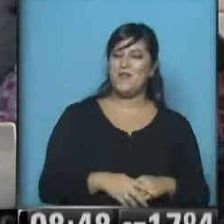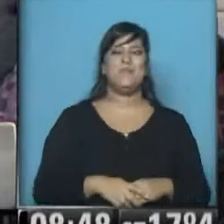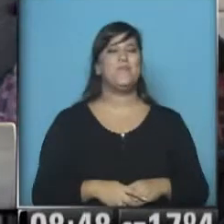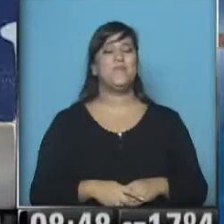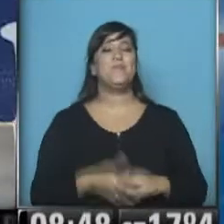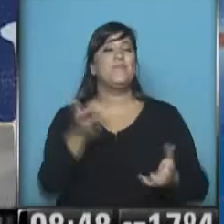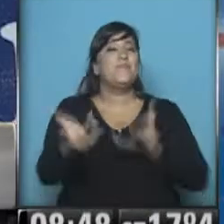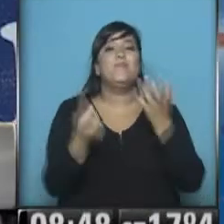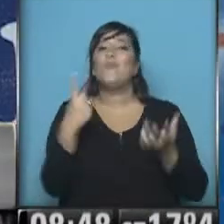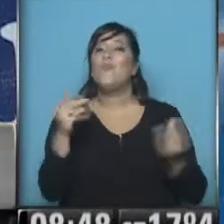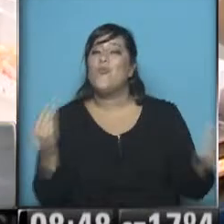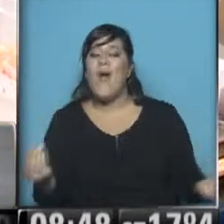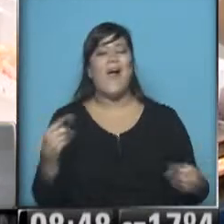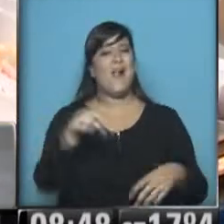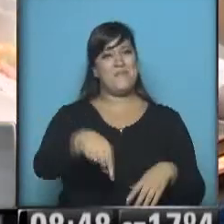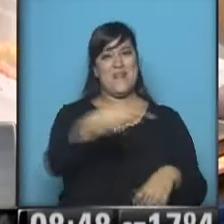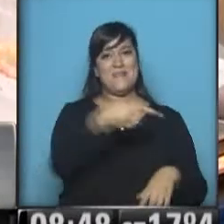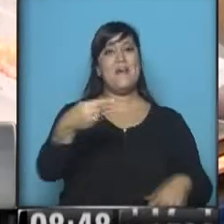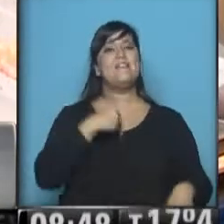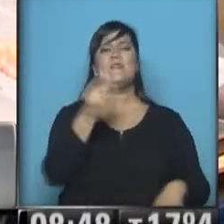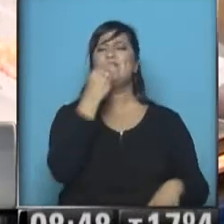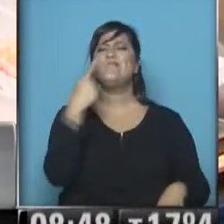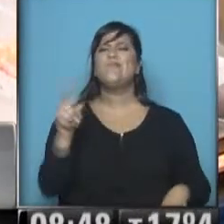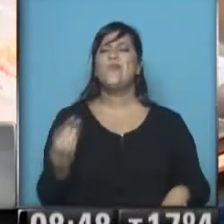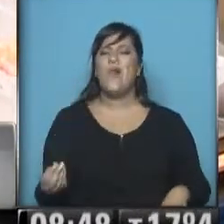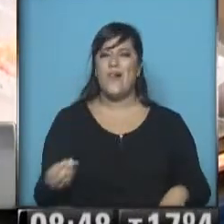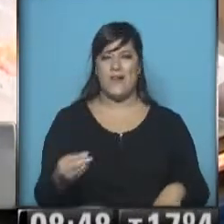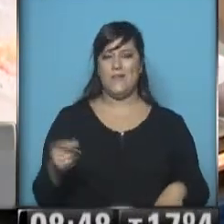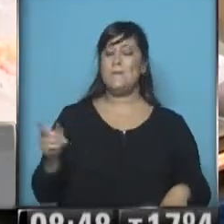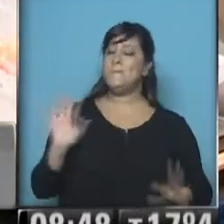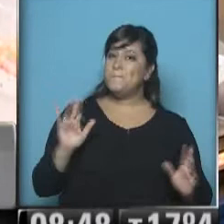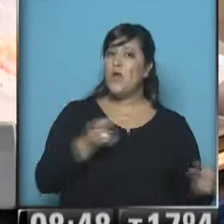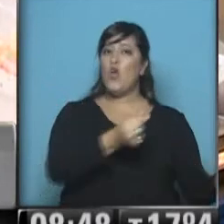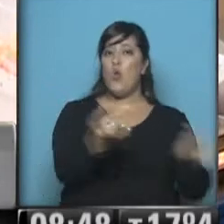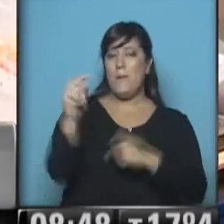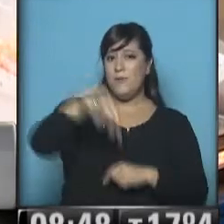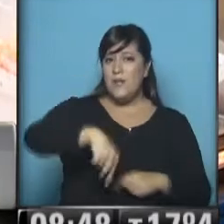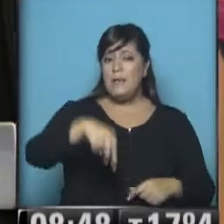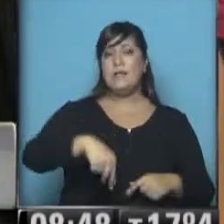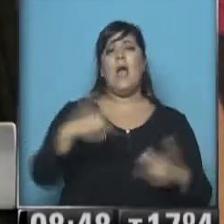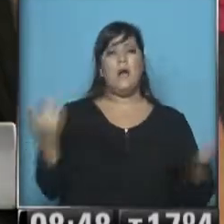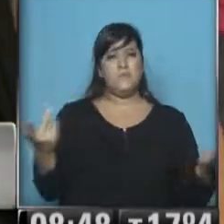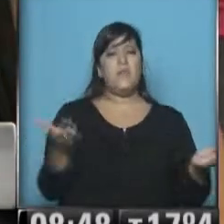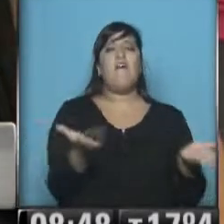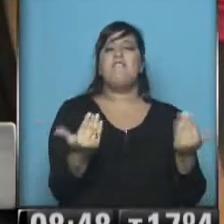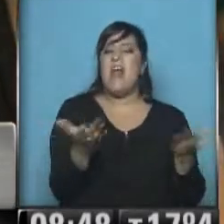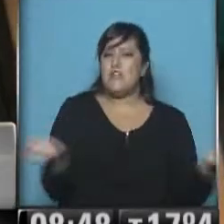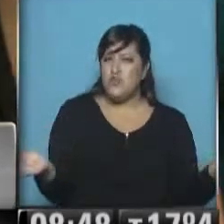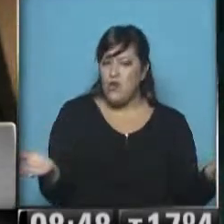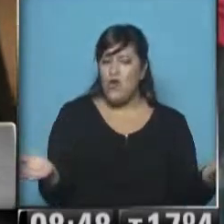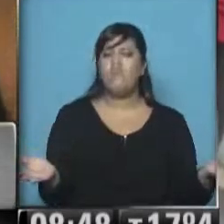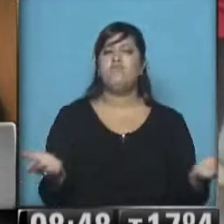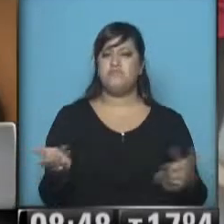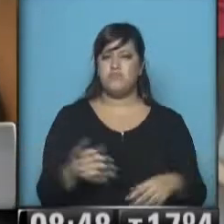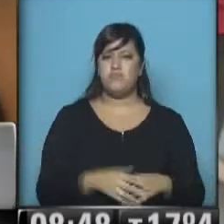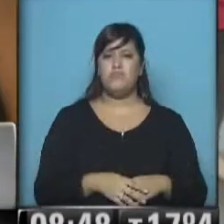vas a cocinar? ¿Qué es lo que consumen para esta Semana Santa? Lo que compramos acá, que la mercadería es muy fresca y,